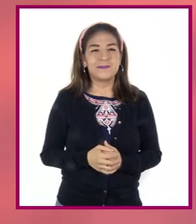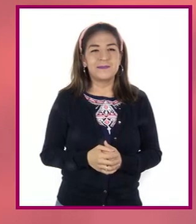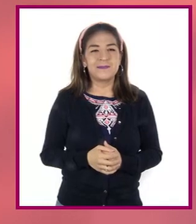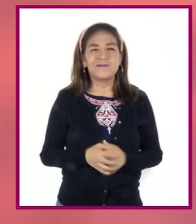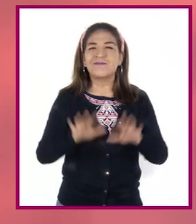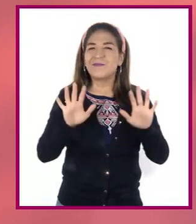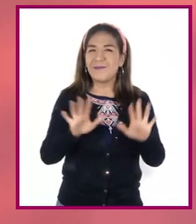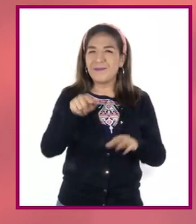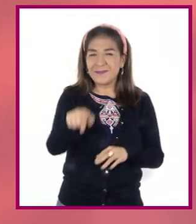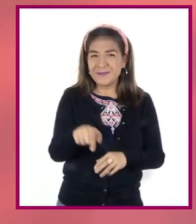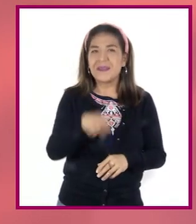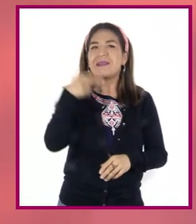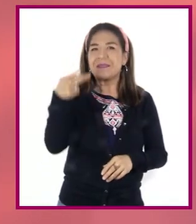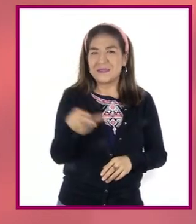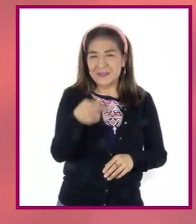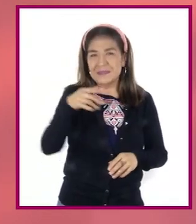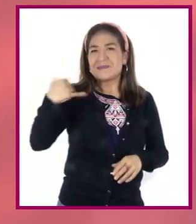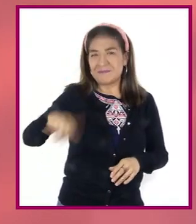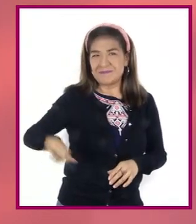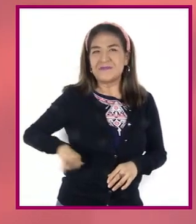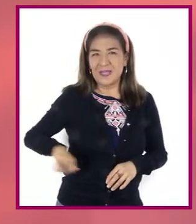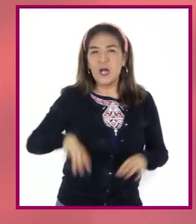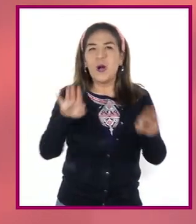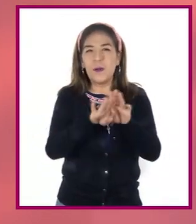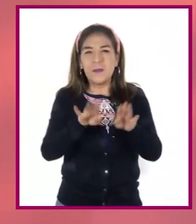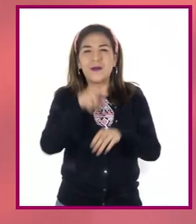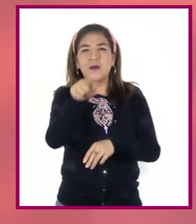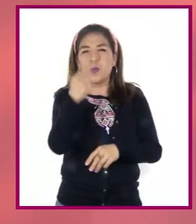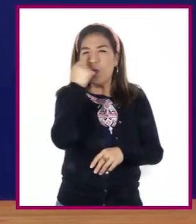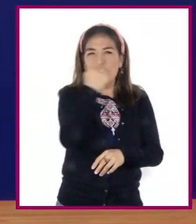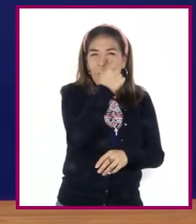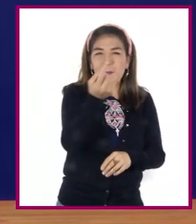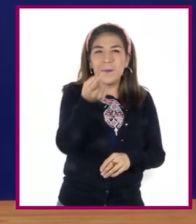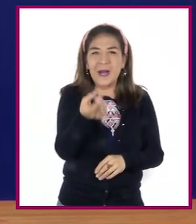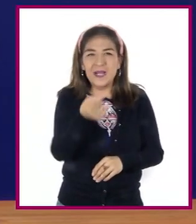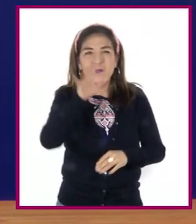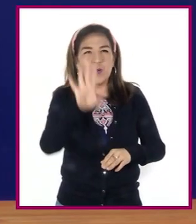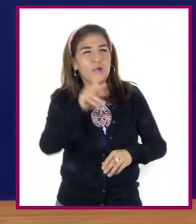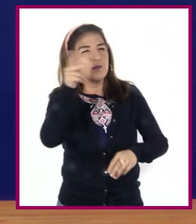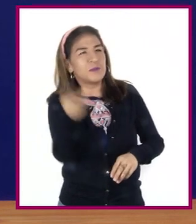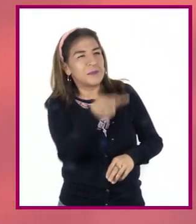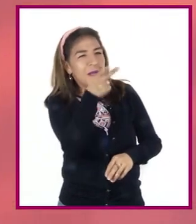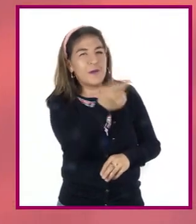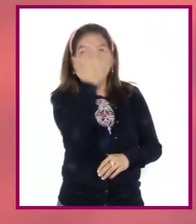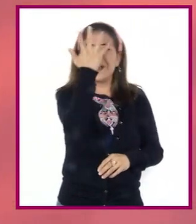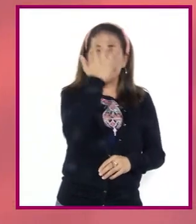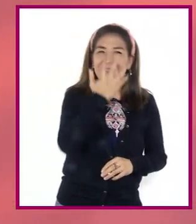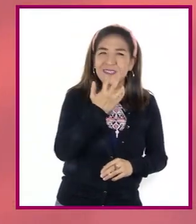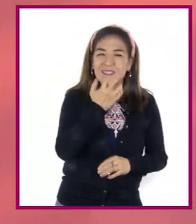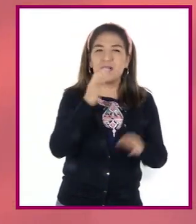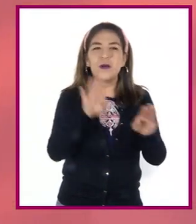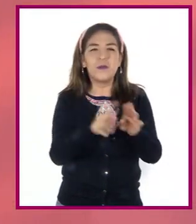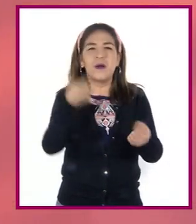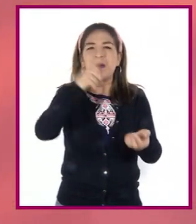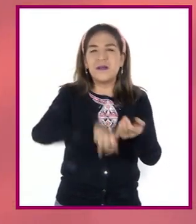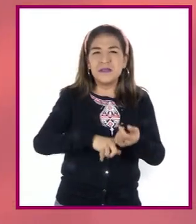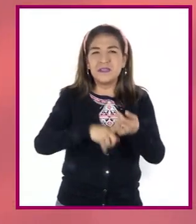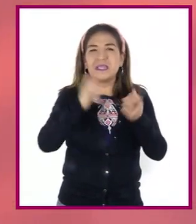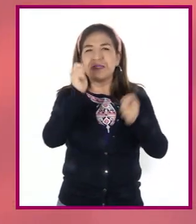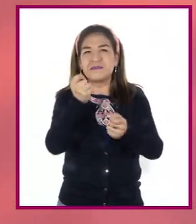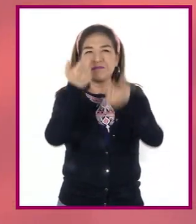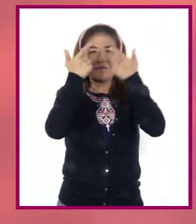Me parece muy interesante la forma en que describe los ojos del perro como preguntas húmedas y llamas líquidas, profesora.